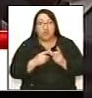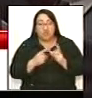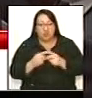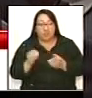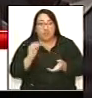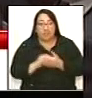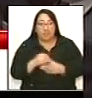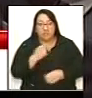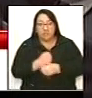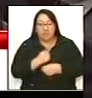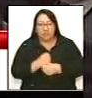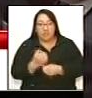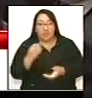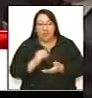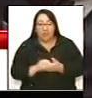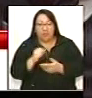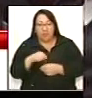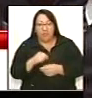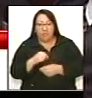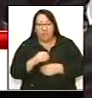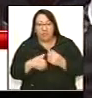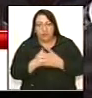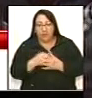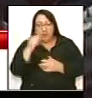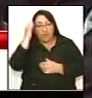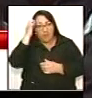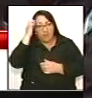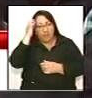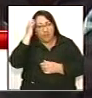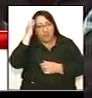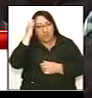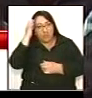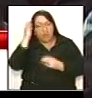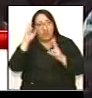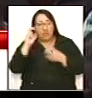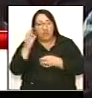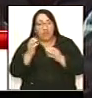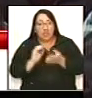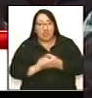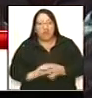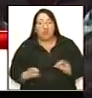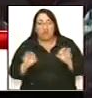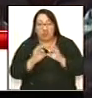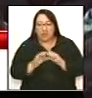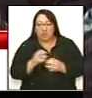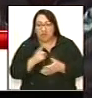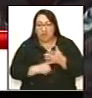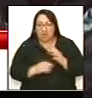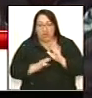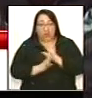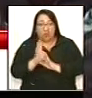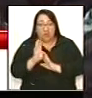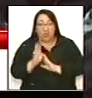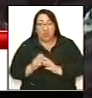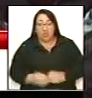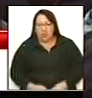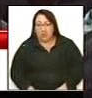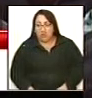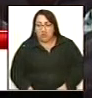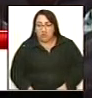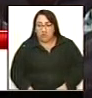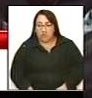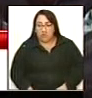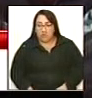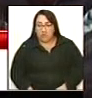pongámonos la tarea de establecer en esta reforma una asignación presupuestal importante que supere el récord promedio que